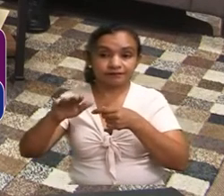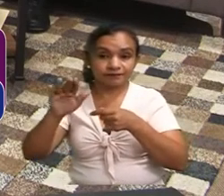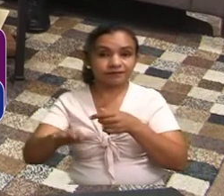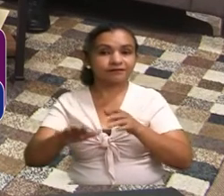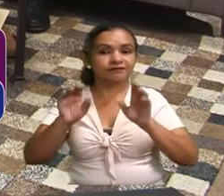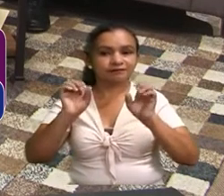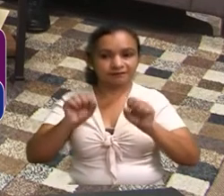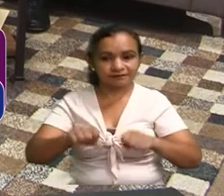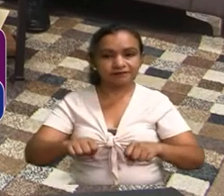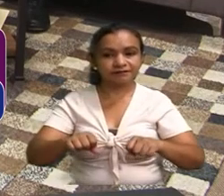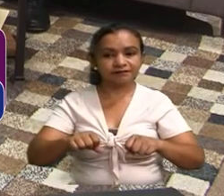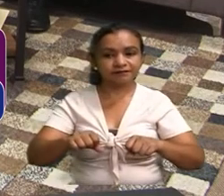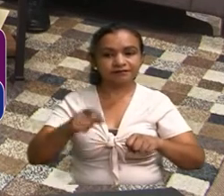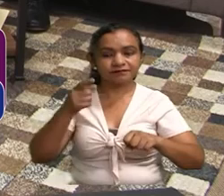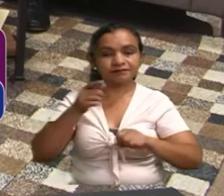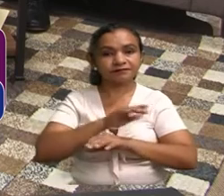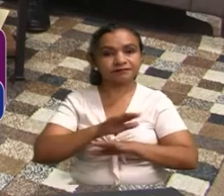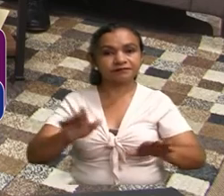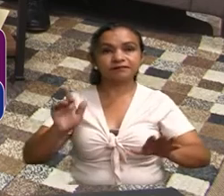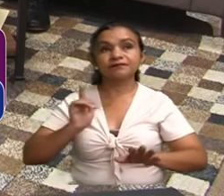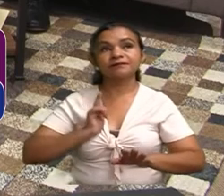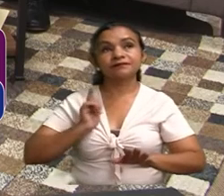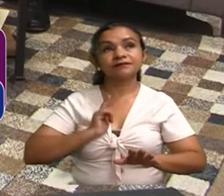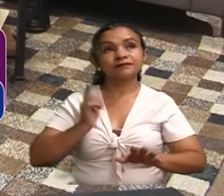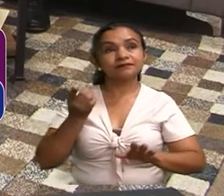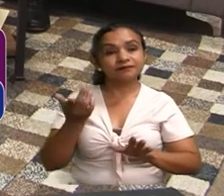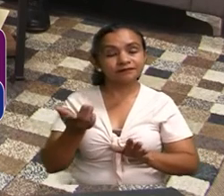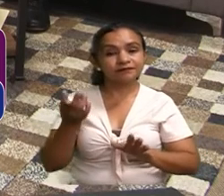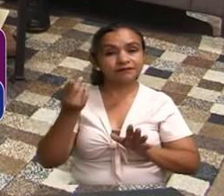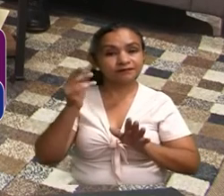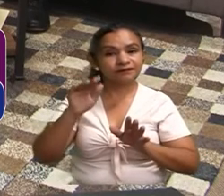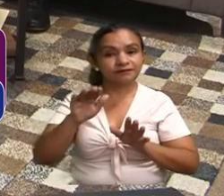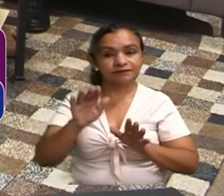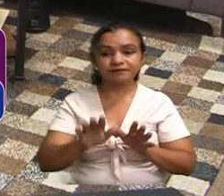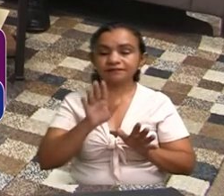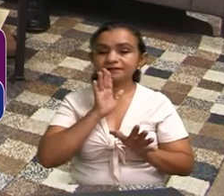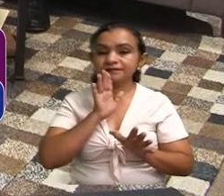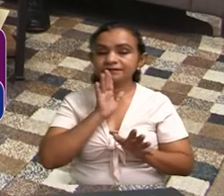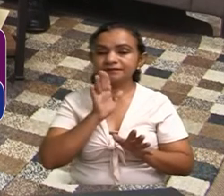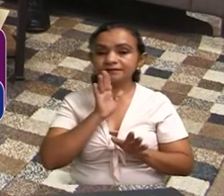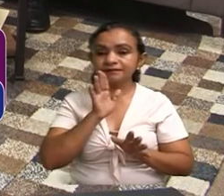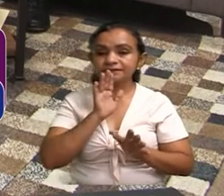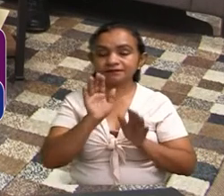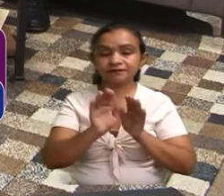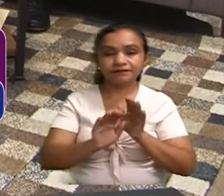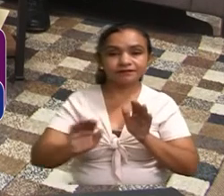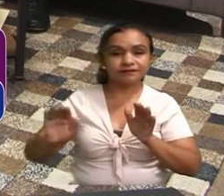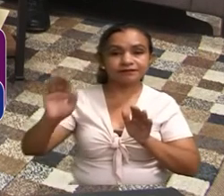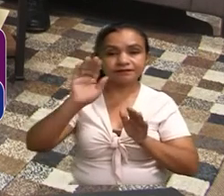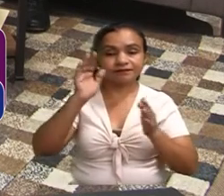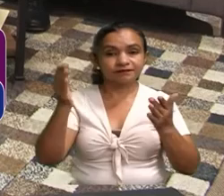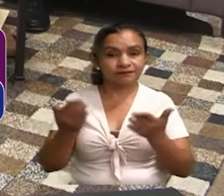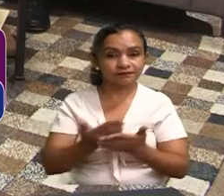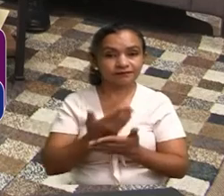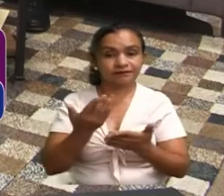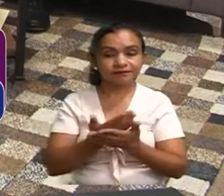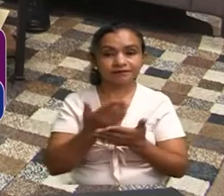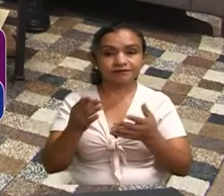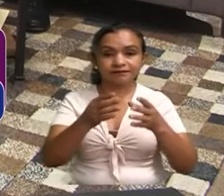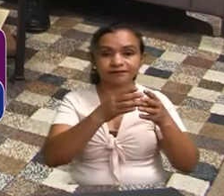barato. Entonces, al final quedan un ahorro y ellos están hablando de ampliar a nueva, porque en una